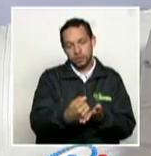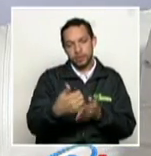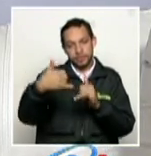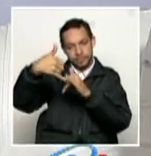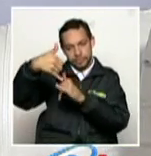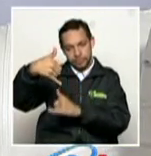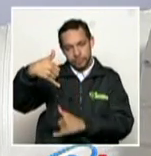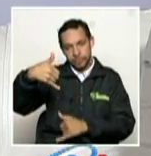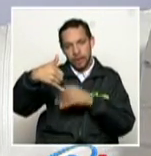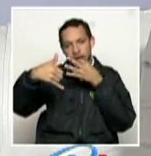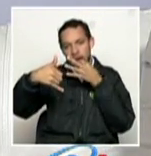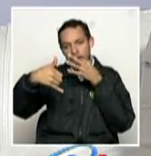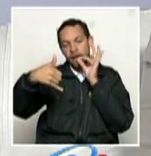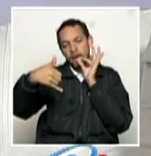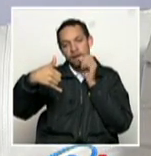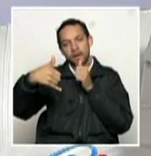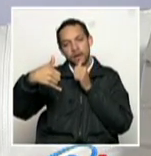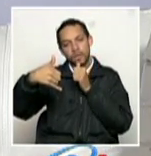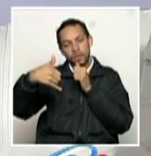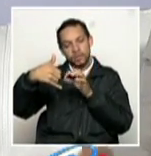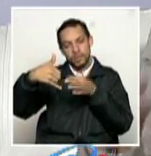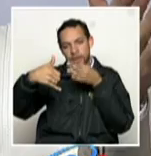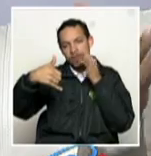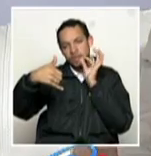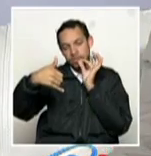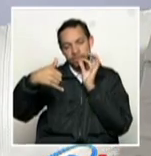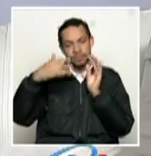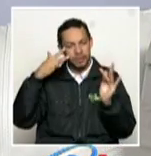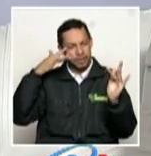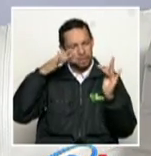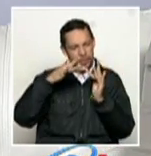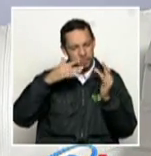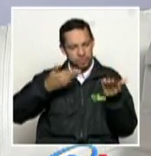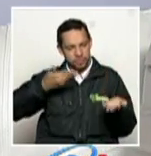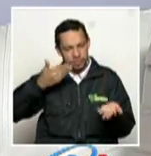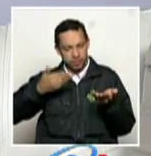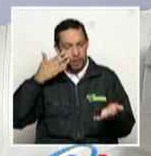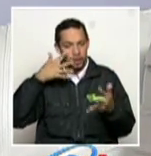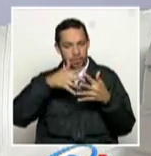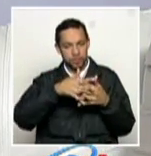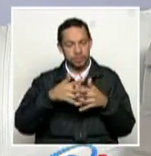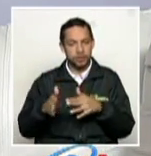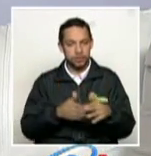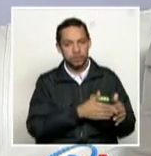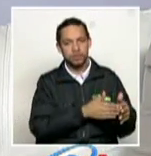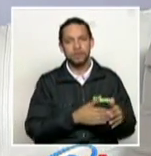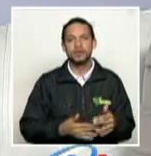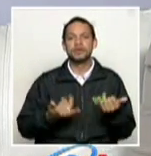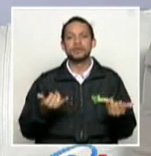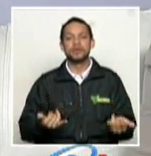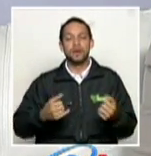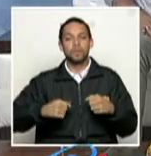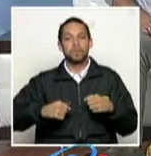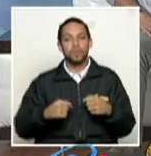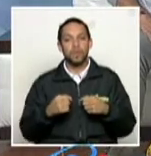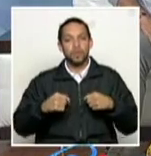Eso le va a dar una compensación y le va a ayudar a manejar mucho la parte del dolor. Seguimos en